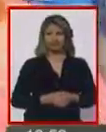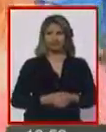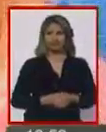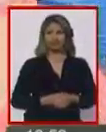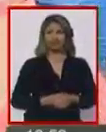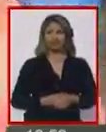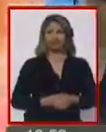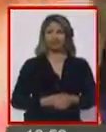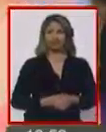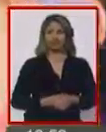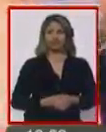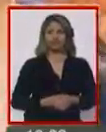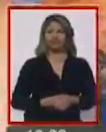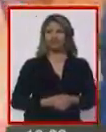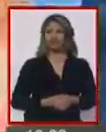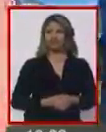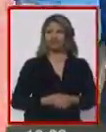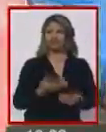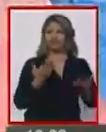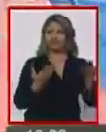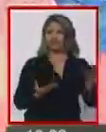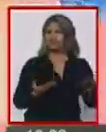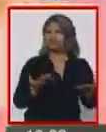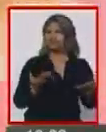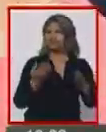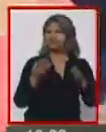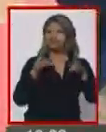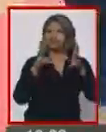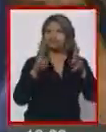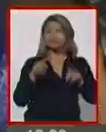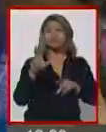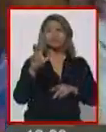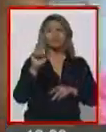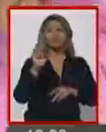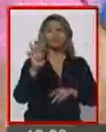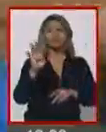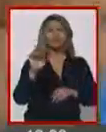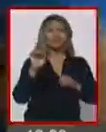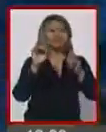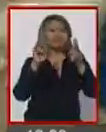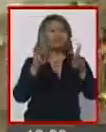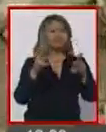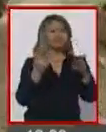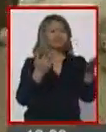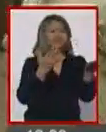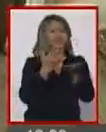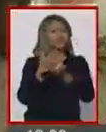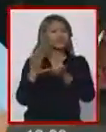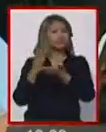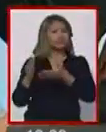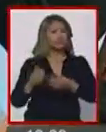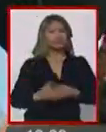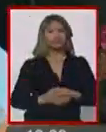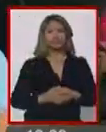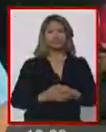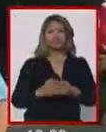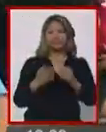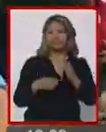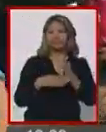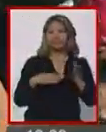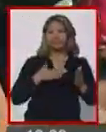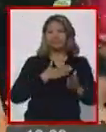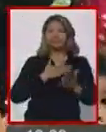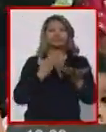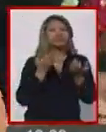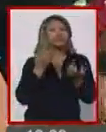menos salieron? Más o menos deben ser unos 30, 40 personas que hemos salido. Guarda, lo han sacado a patadas. Por